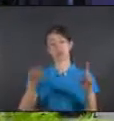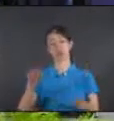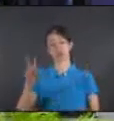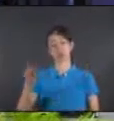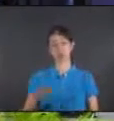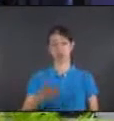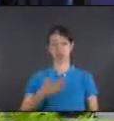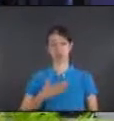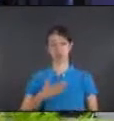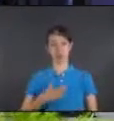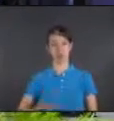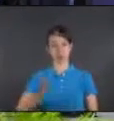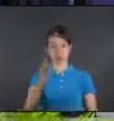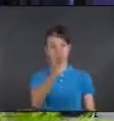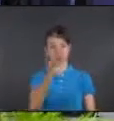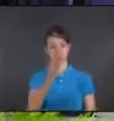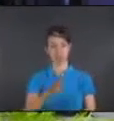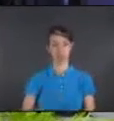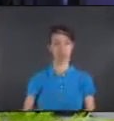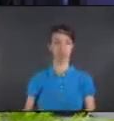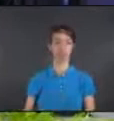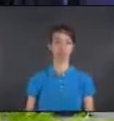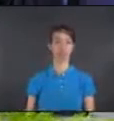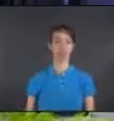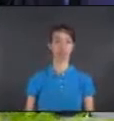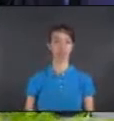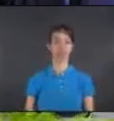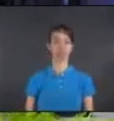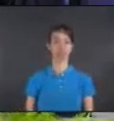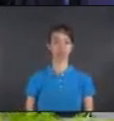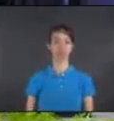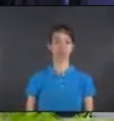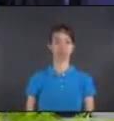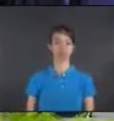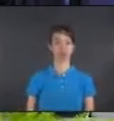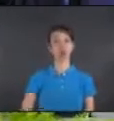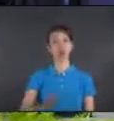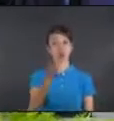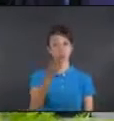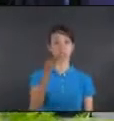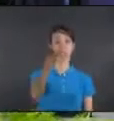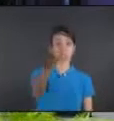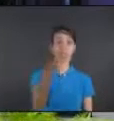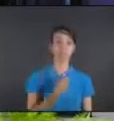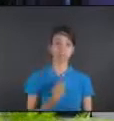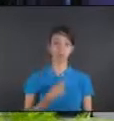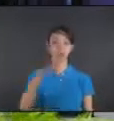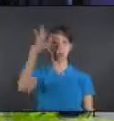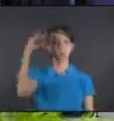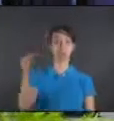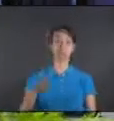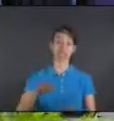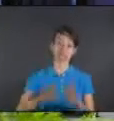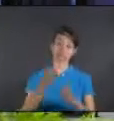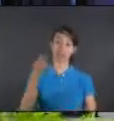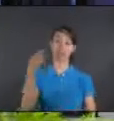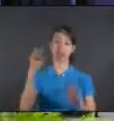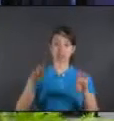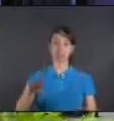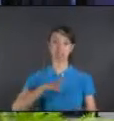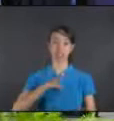dimensional de Ezequiel 45:18, para que haya purificación en el